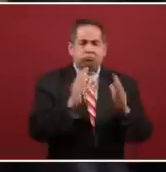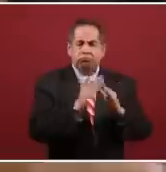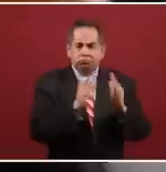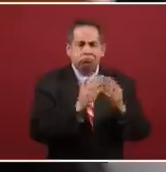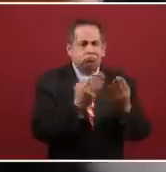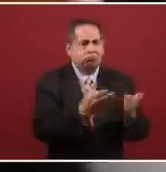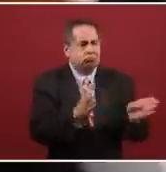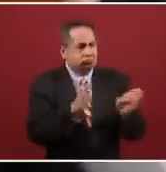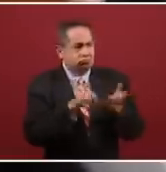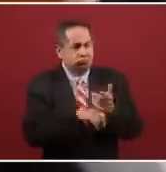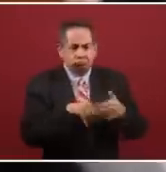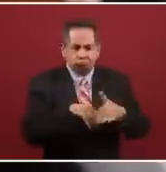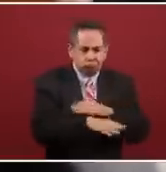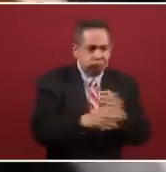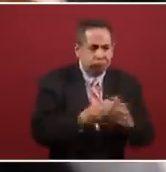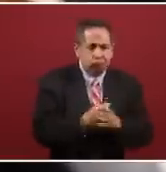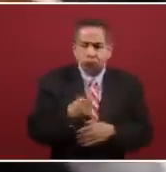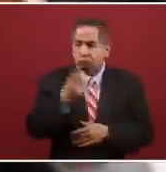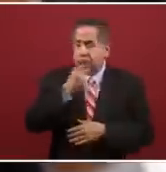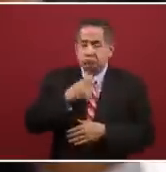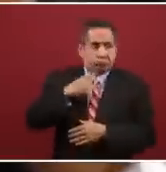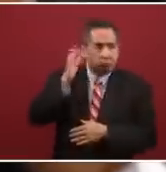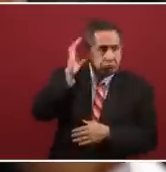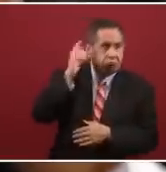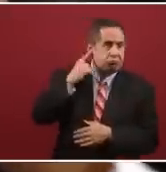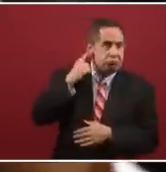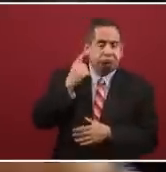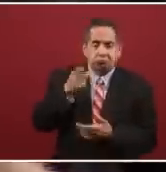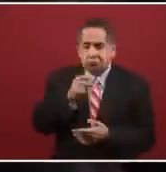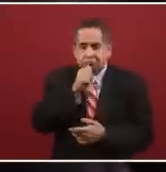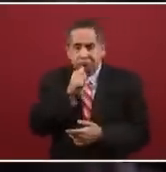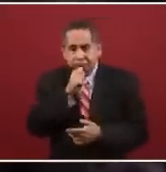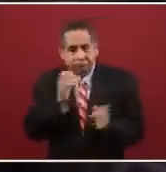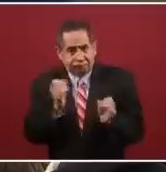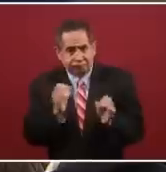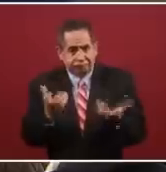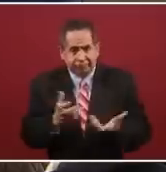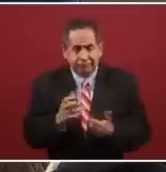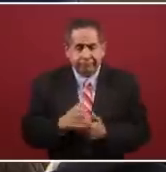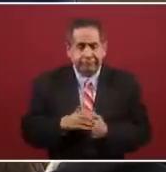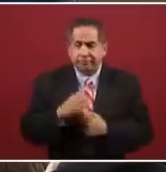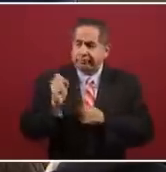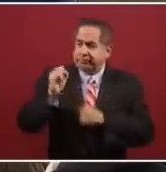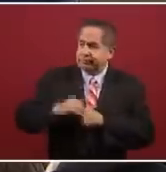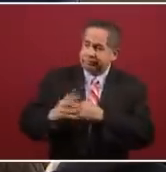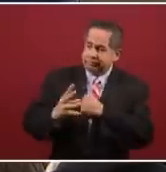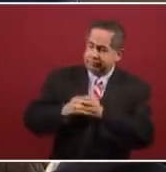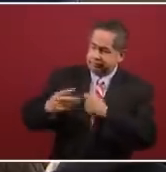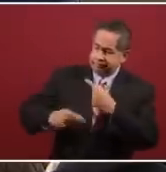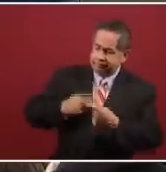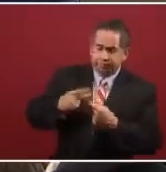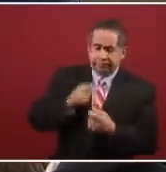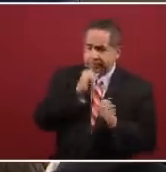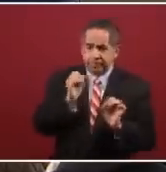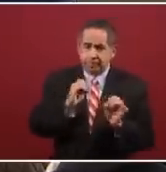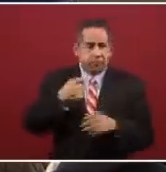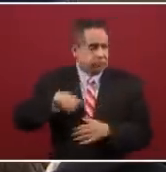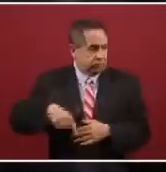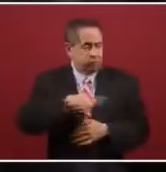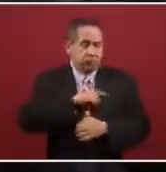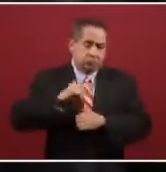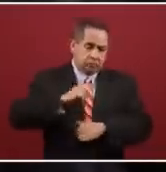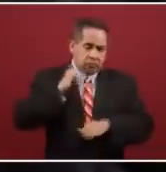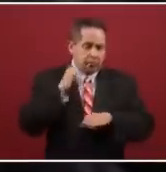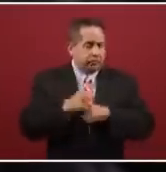Hemos escuchado que quizá quieren hacerlo, pero si lo hacen sin consultar a nosotros, la gente que hemos